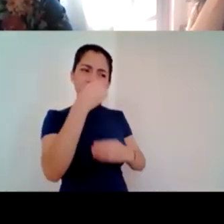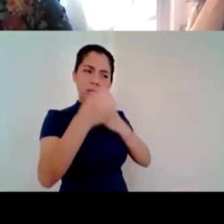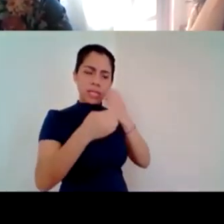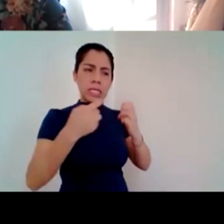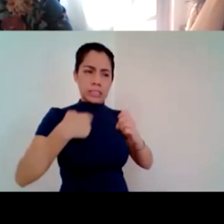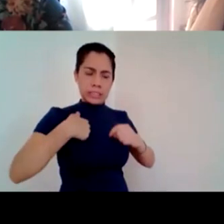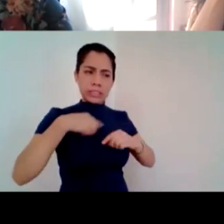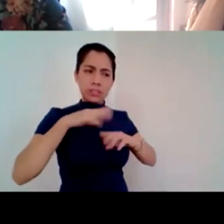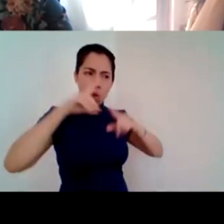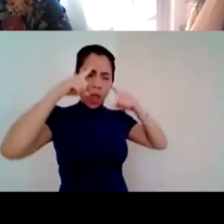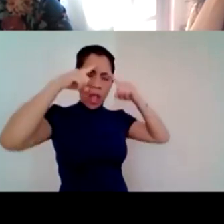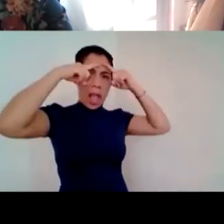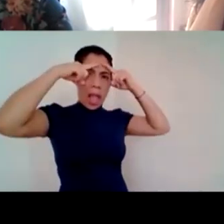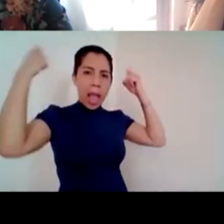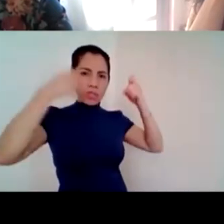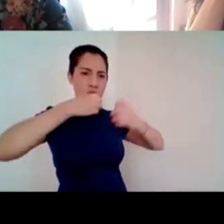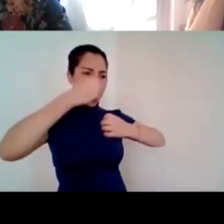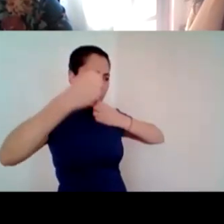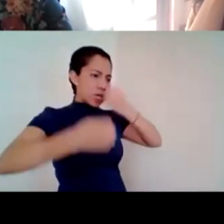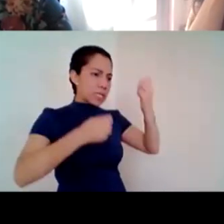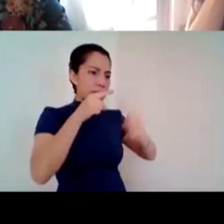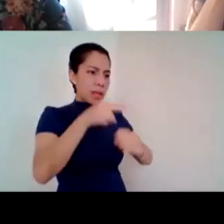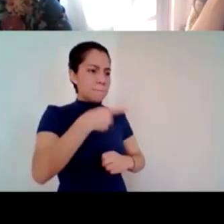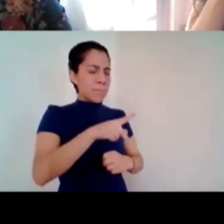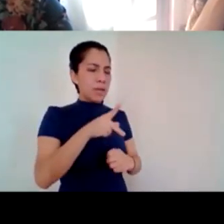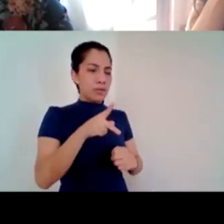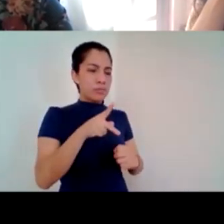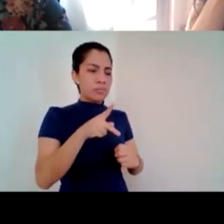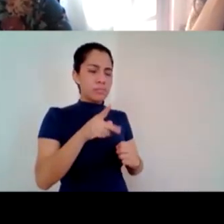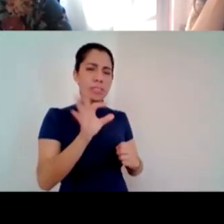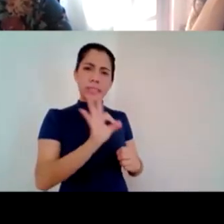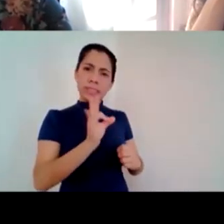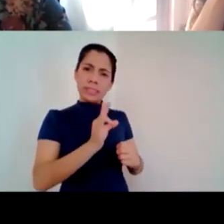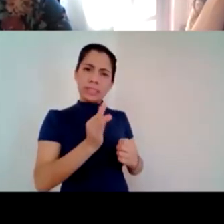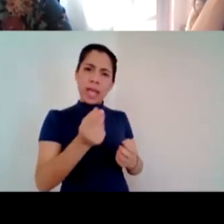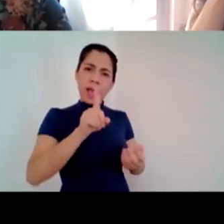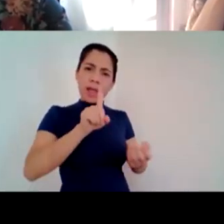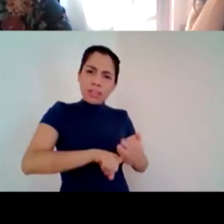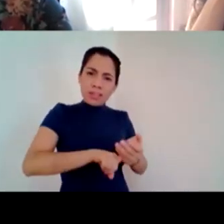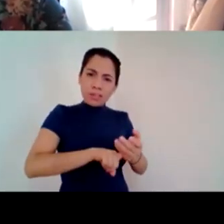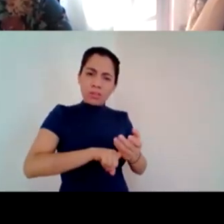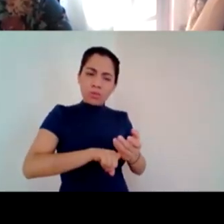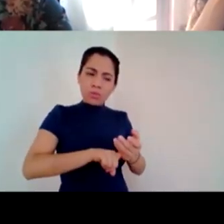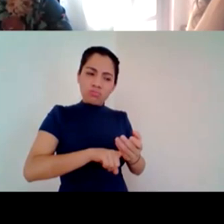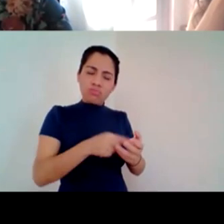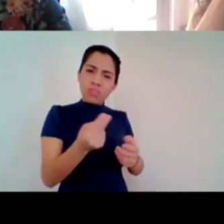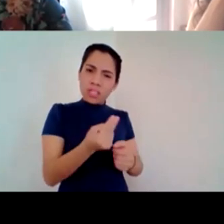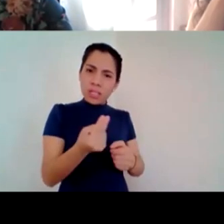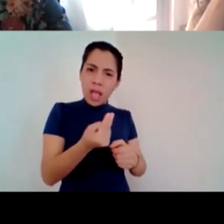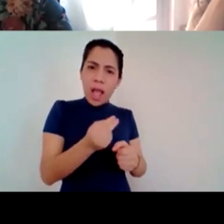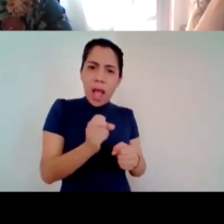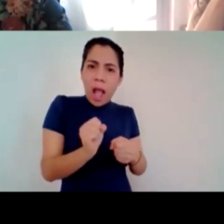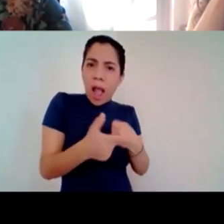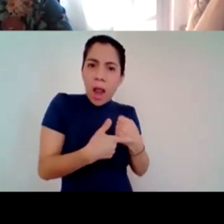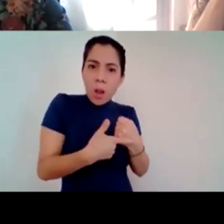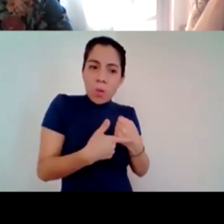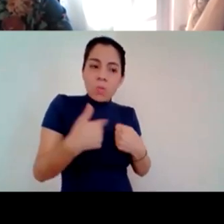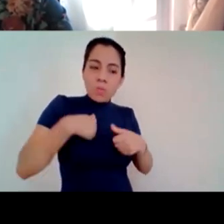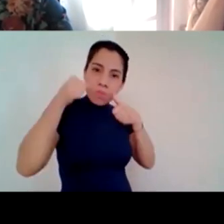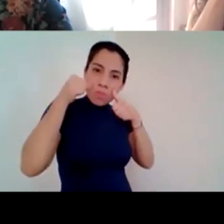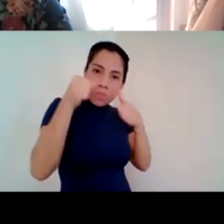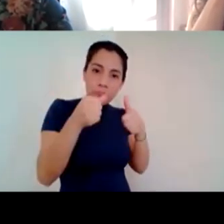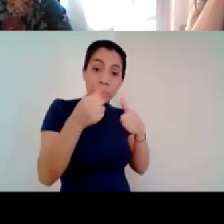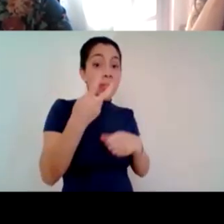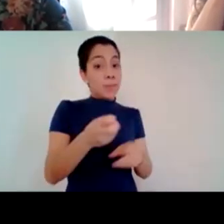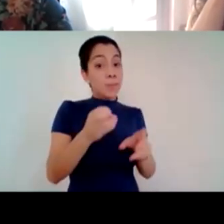estoy escuchando que me está diciendo y no estoy mirando lo que me está pidiendo yo creo que esa parte es fundamental y que tenemos que ser muy cuidadosos